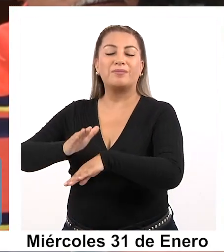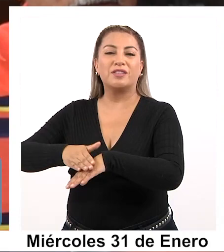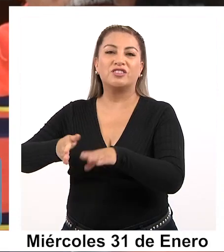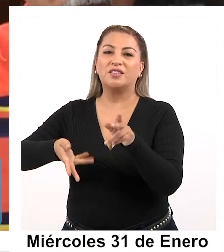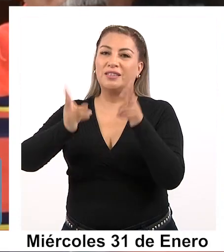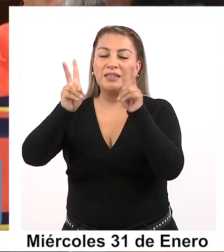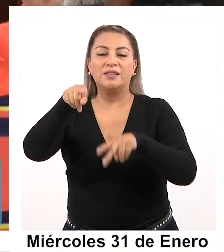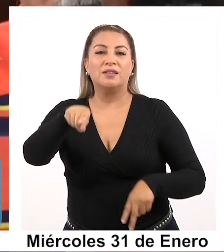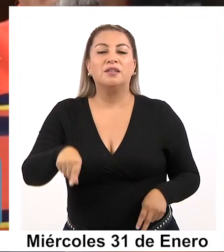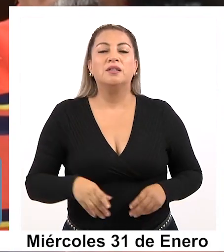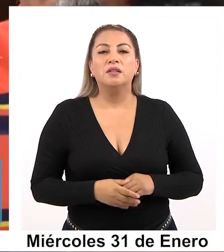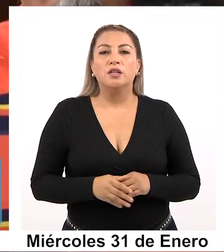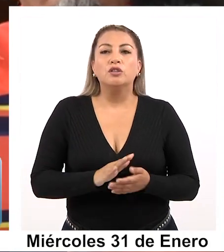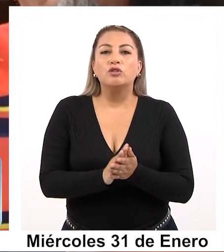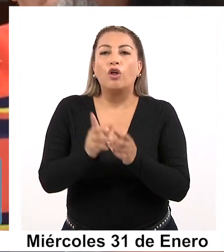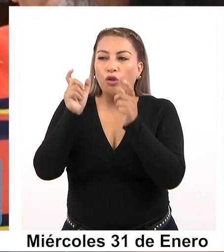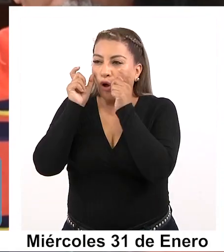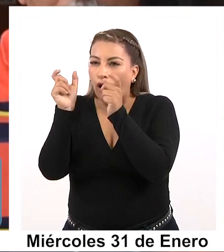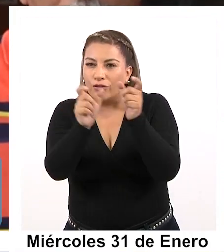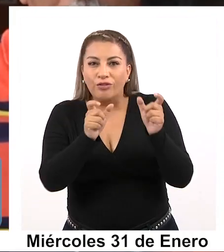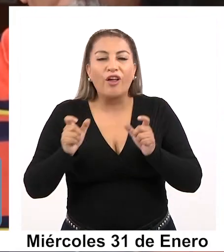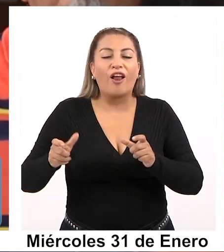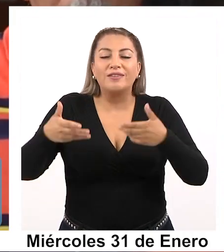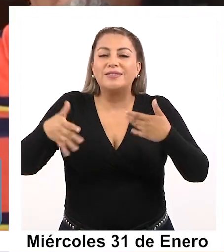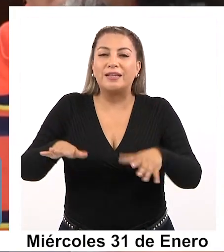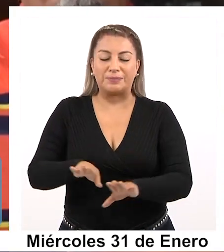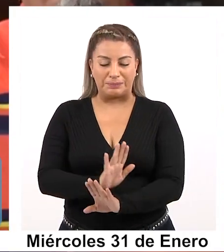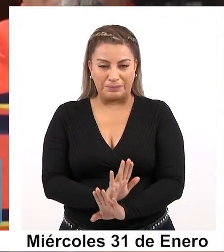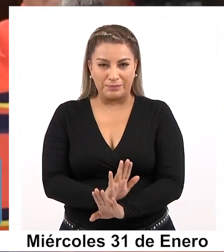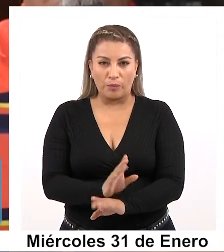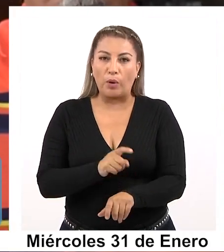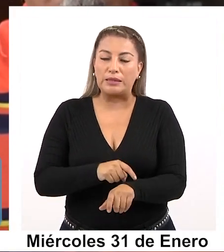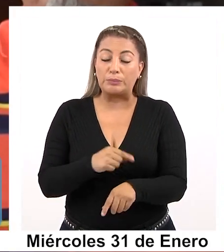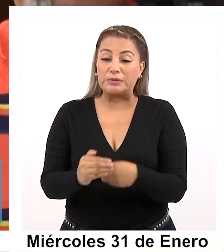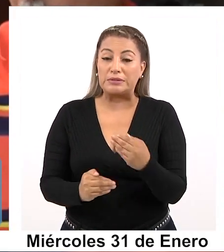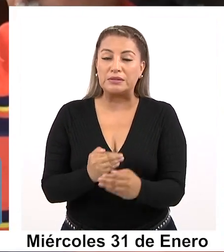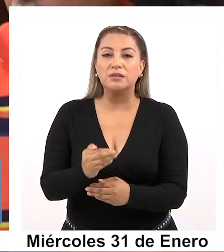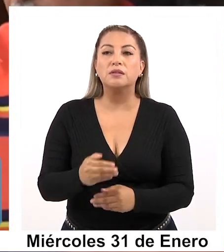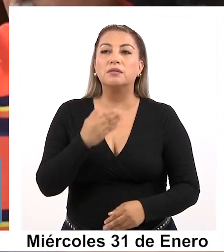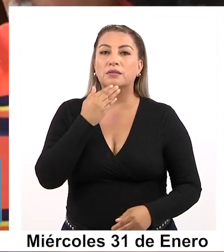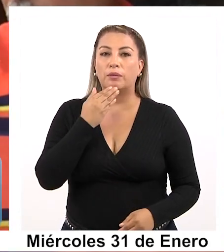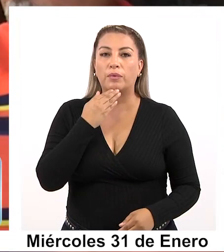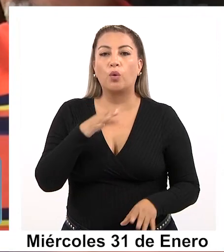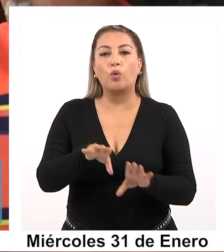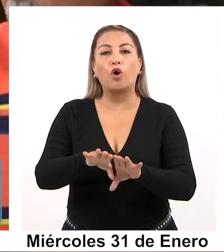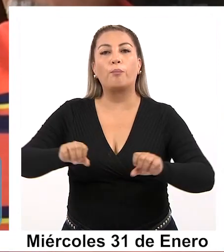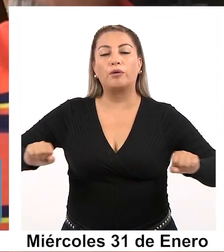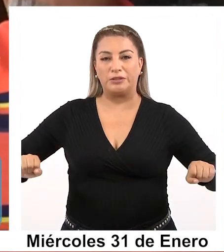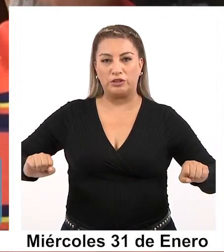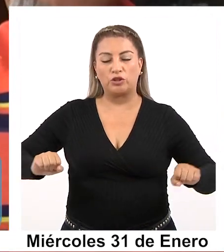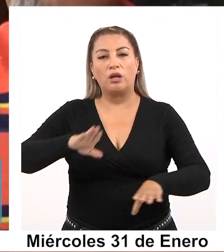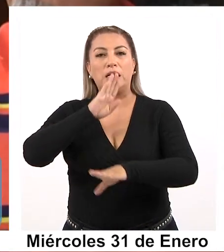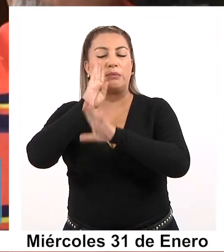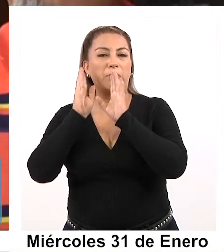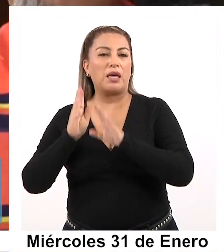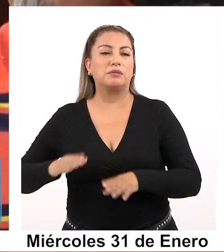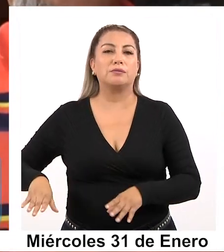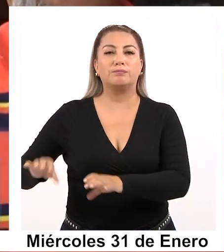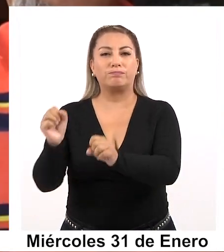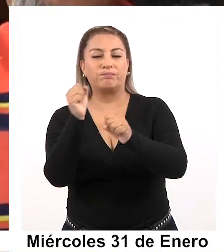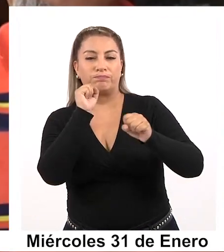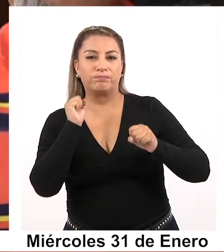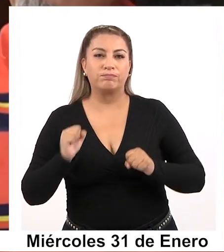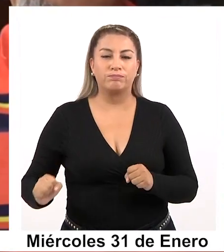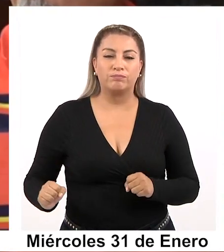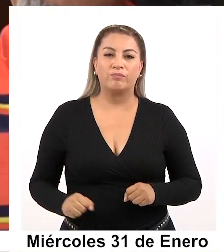vamos a tener el control más seguido, por parte de ellos y por parte de nosotros, un compromiso de limpieza, un compromiso que no se ha